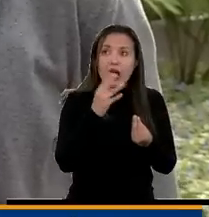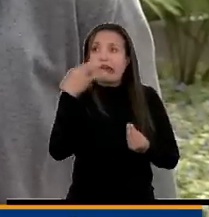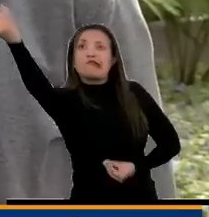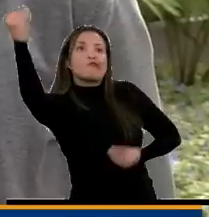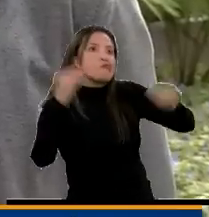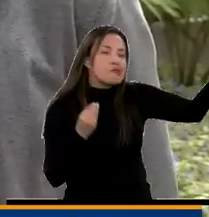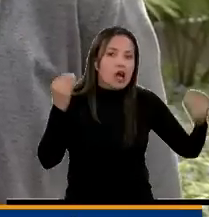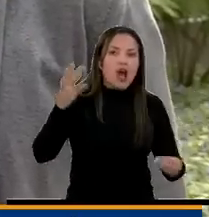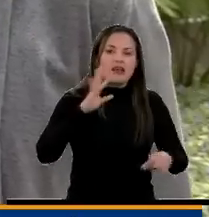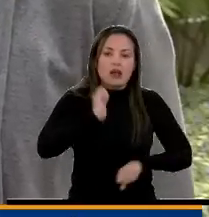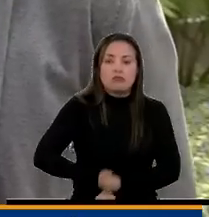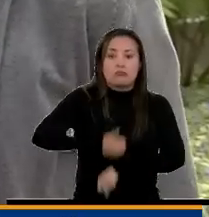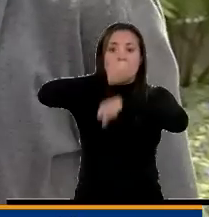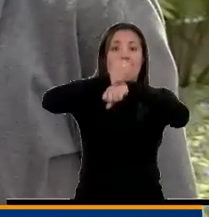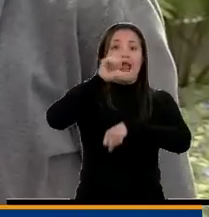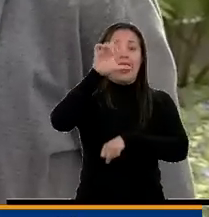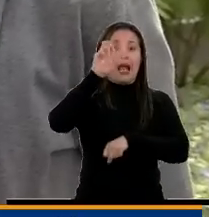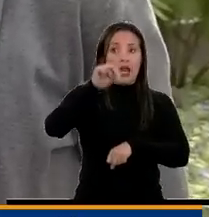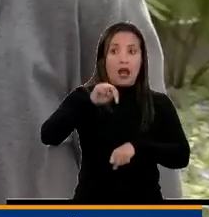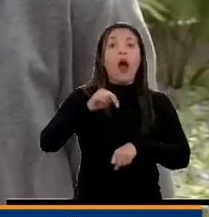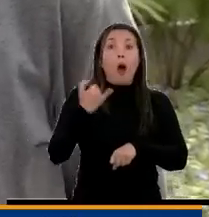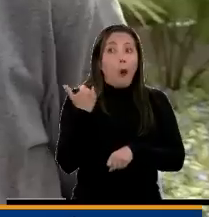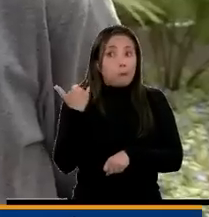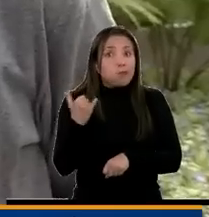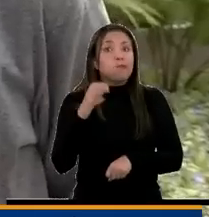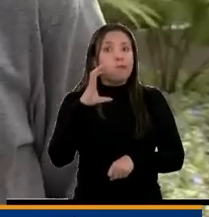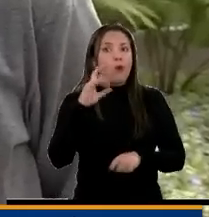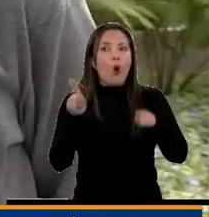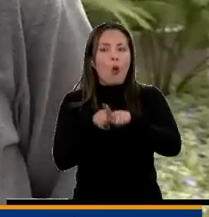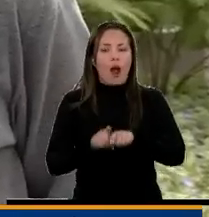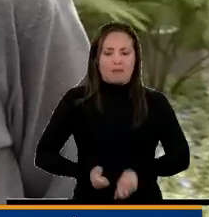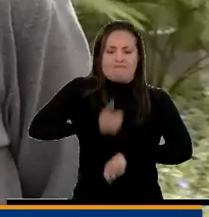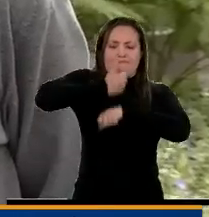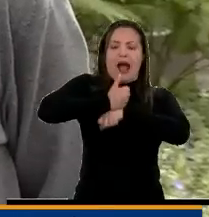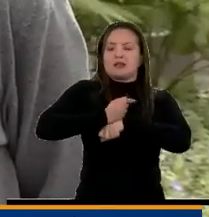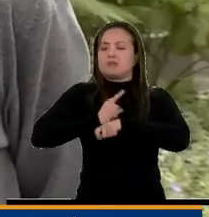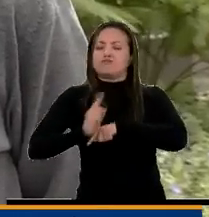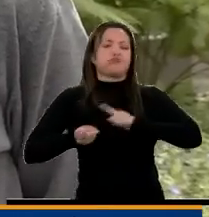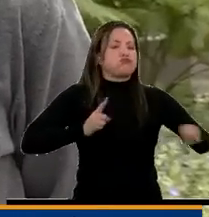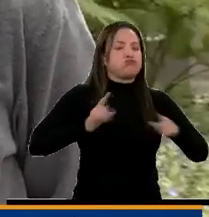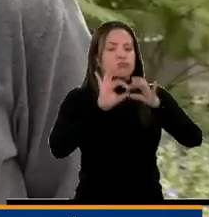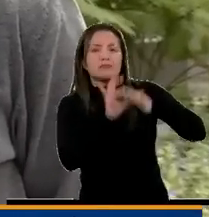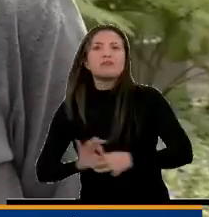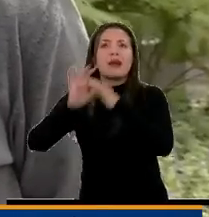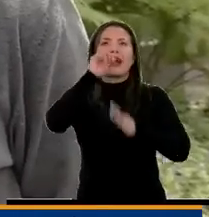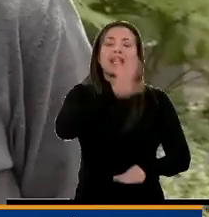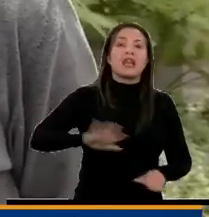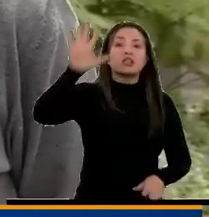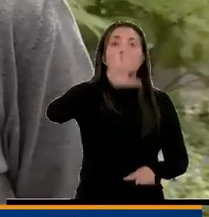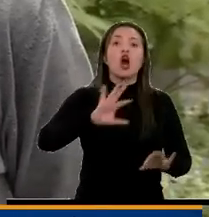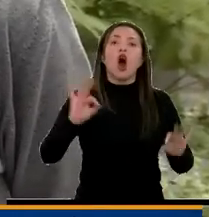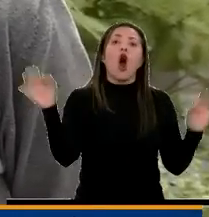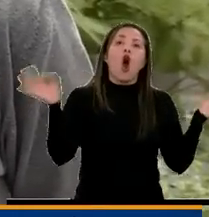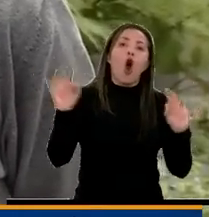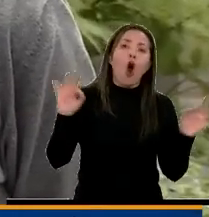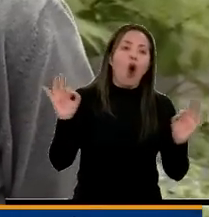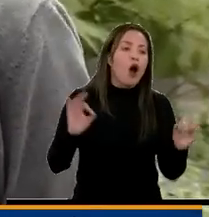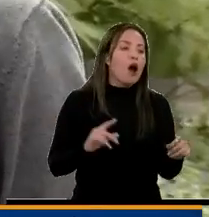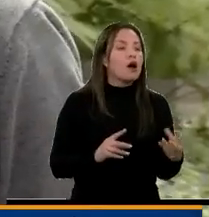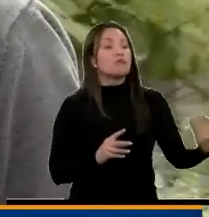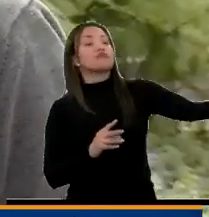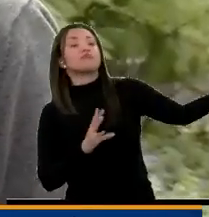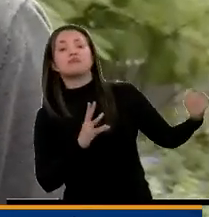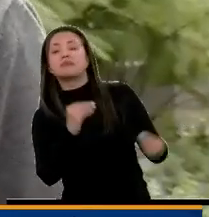del ELN tiene un mando unificado nacionalmente y si estos pronunciamientos son un